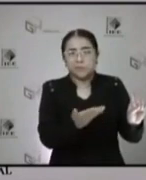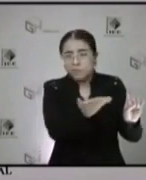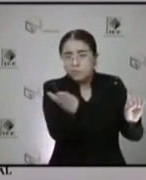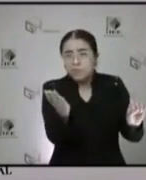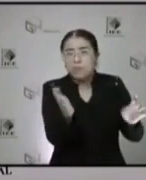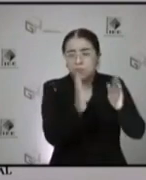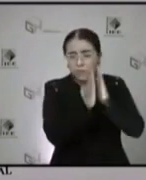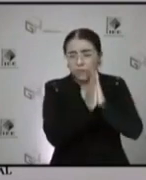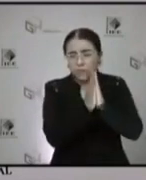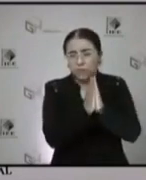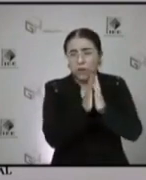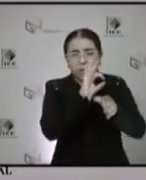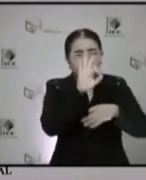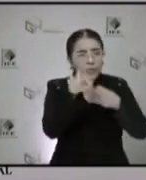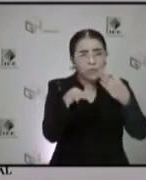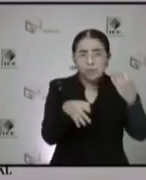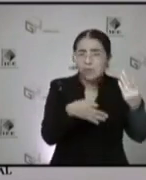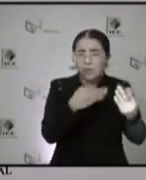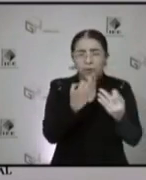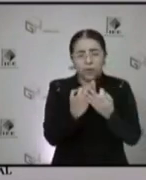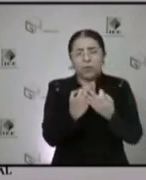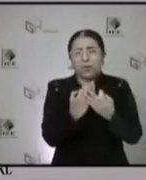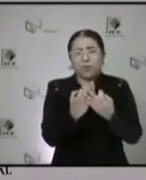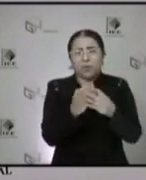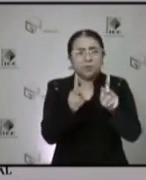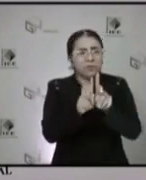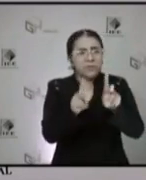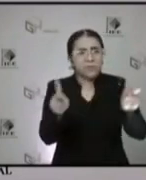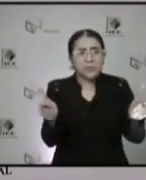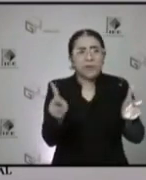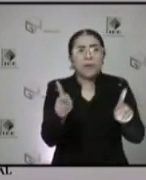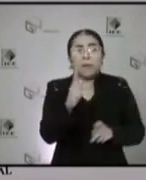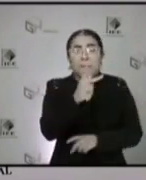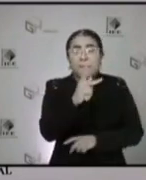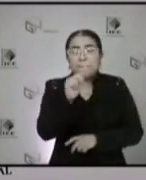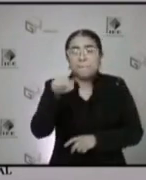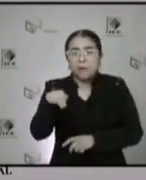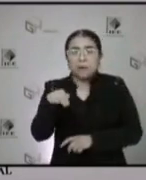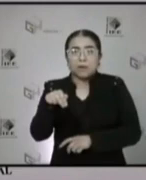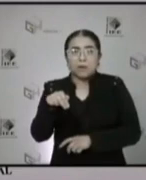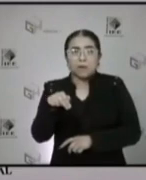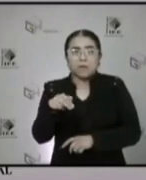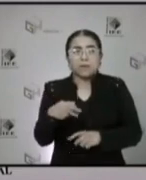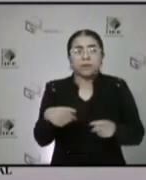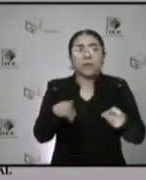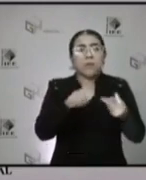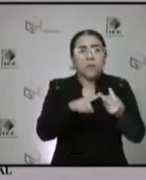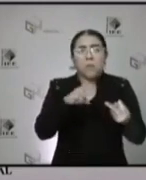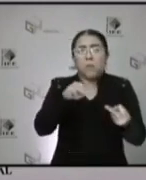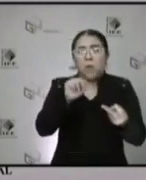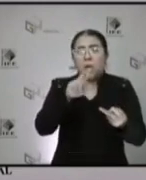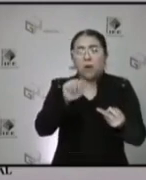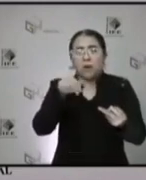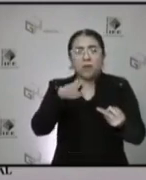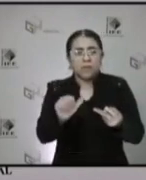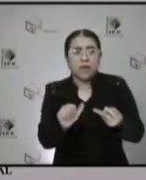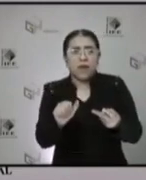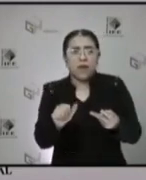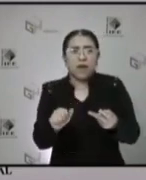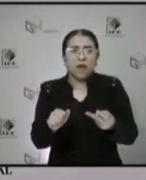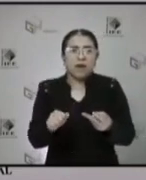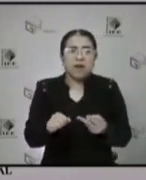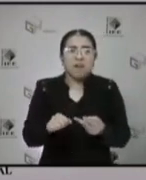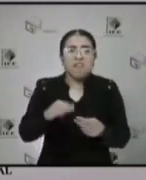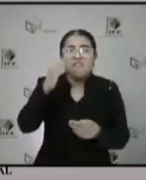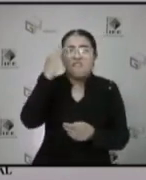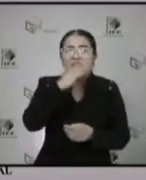todos los hidalguenses, a todas y todos los panistas que creen en el cambio, a los morenistas que fueron